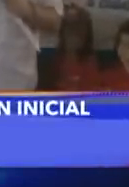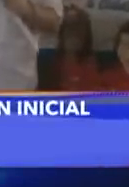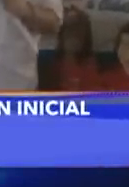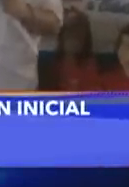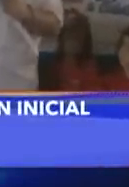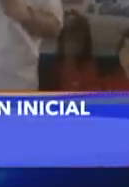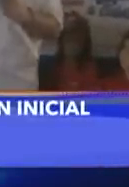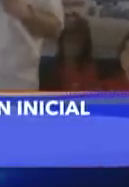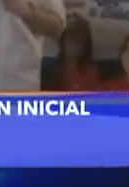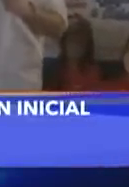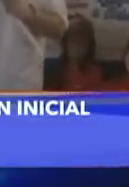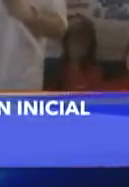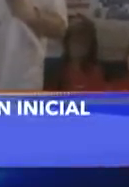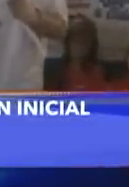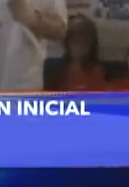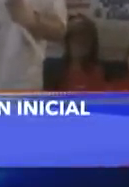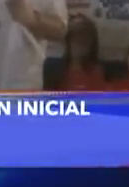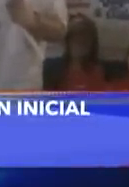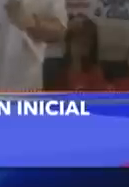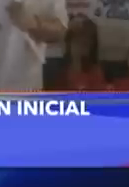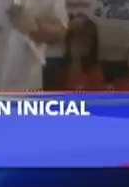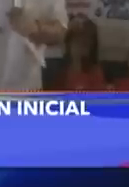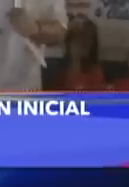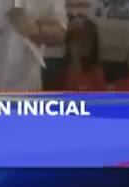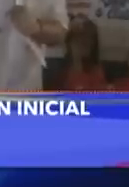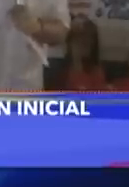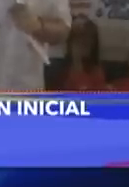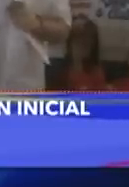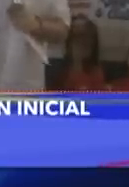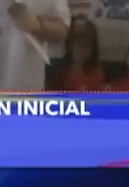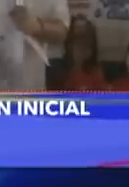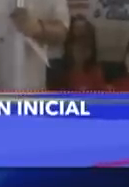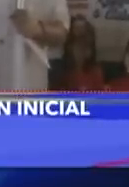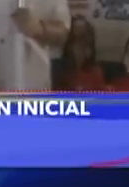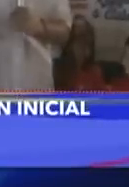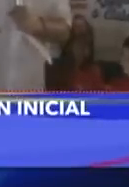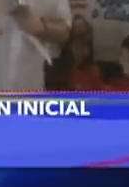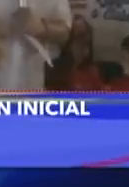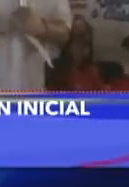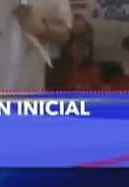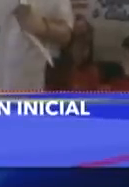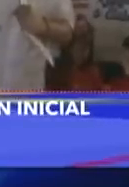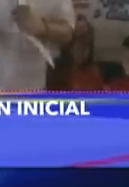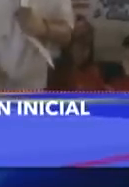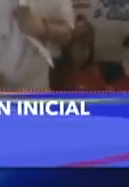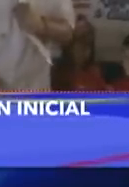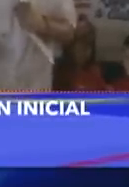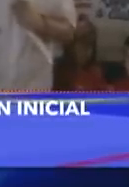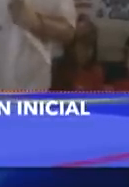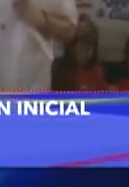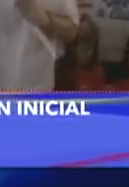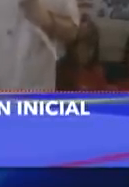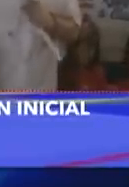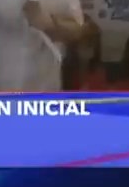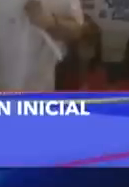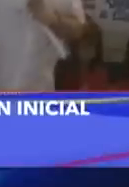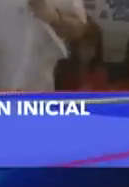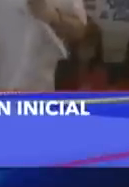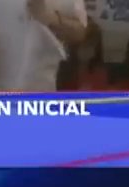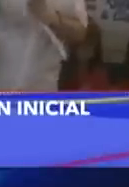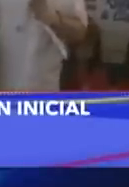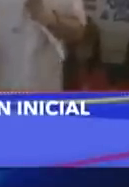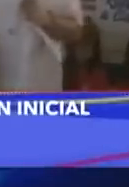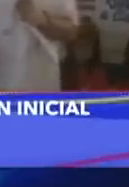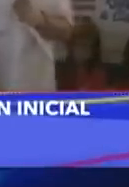dios los bendiga presidente gracias gracias mil millones gracias por todo lo que hace todos los días por el estado que no importa el país